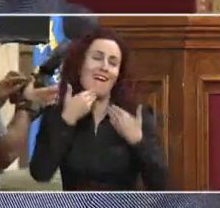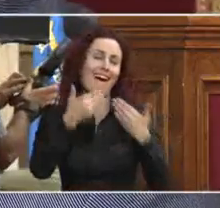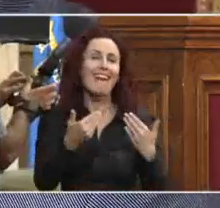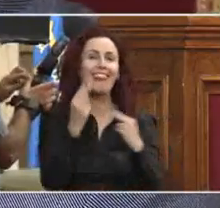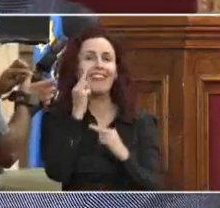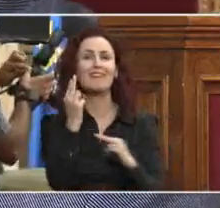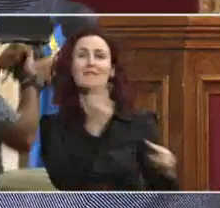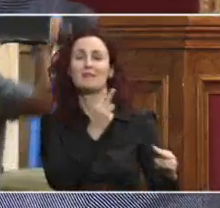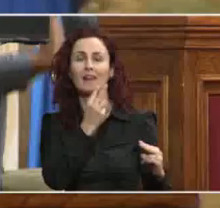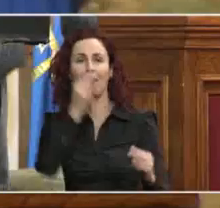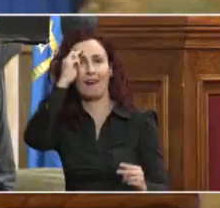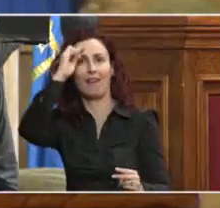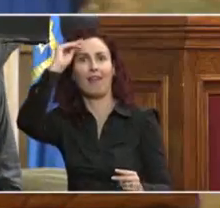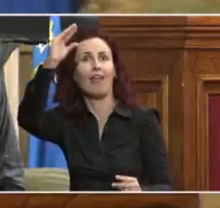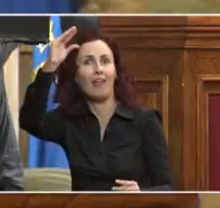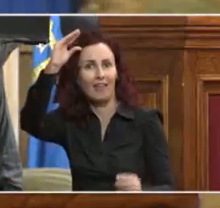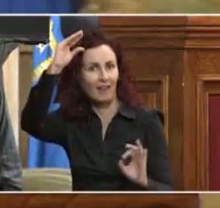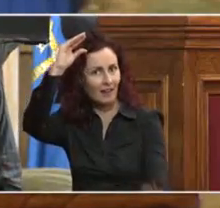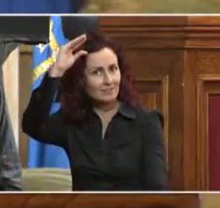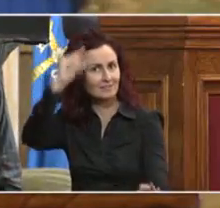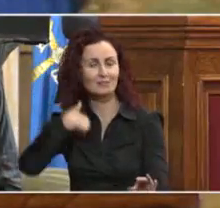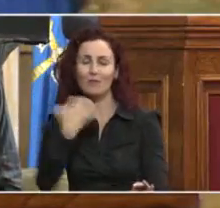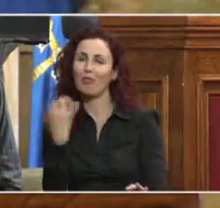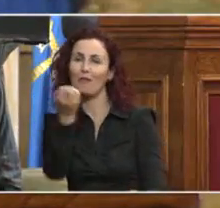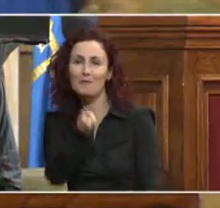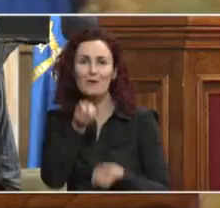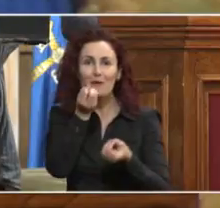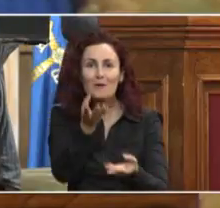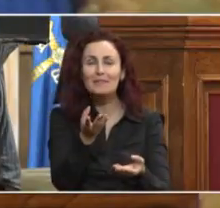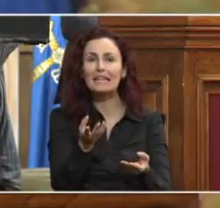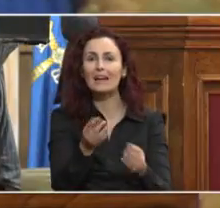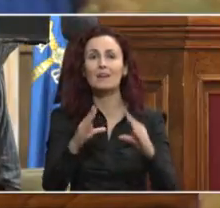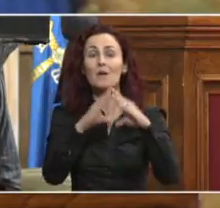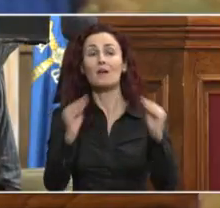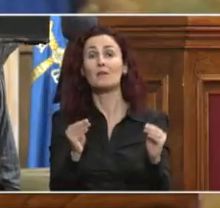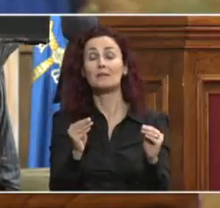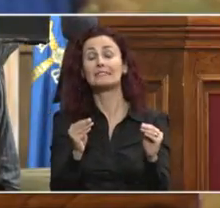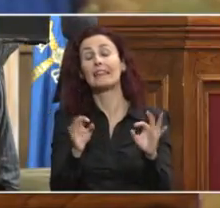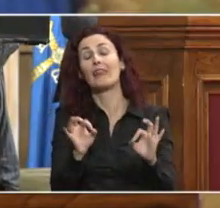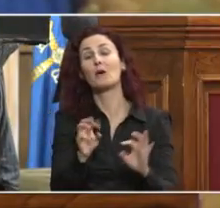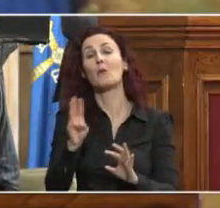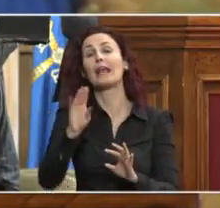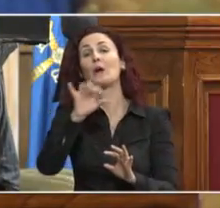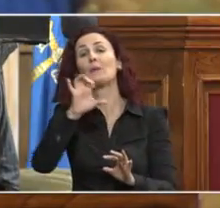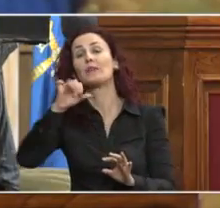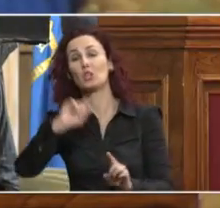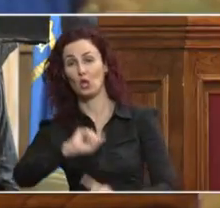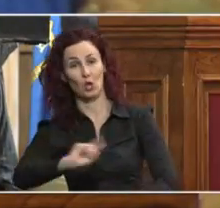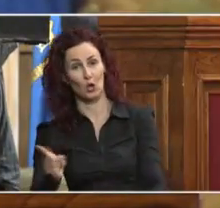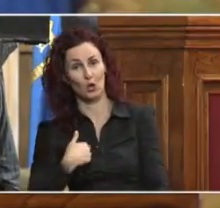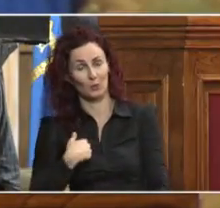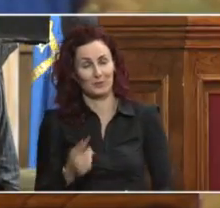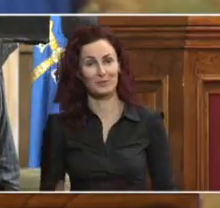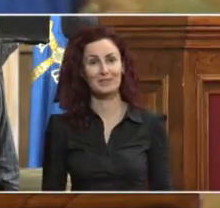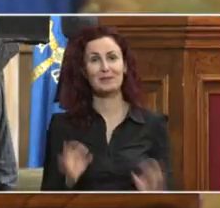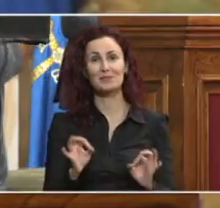muestra de su inmenso talento. Tengo que decirles que no somos la Universidad de Wildstone, en cuya